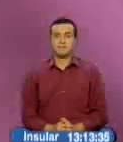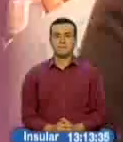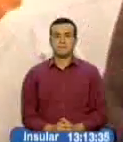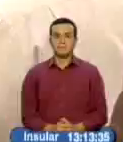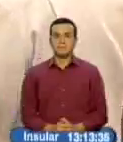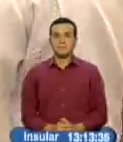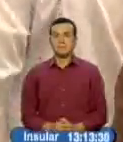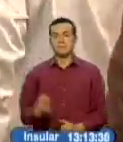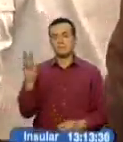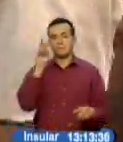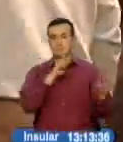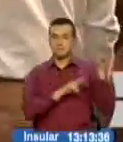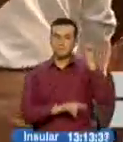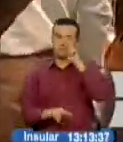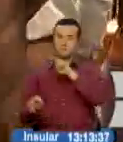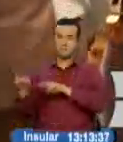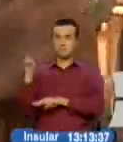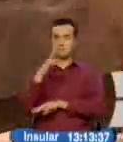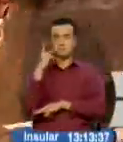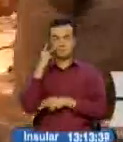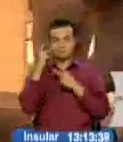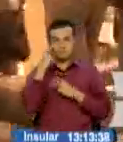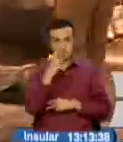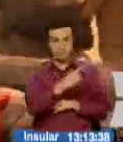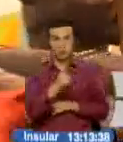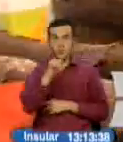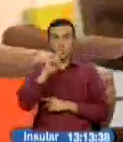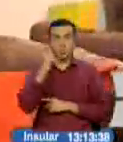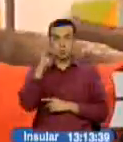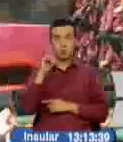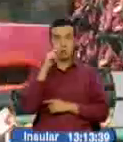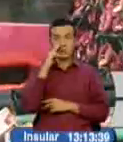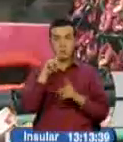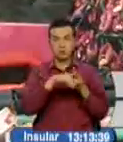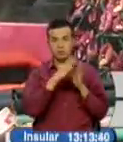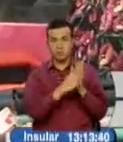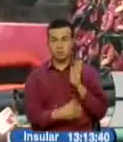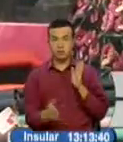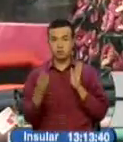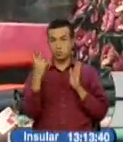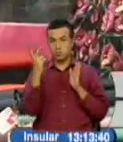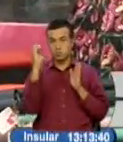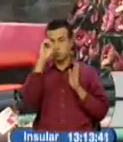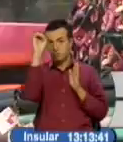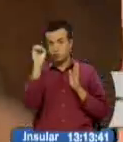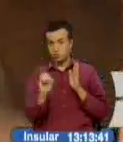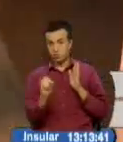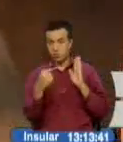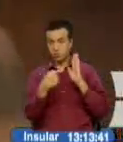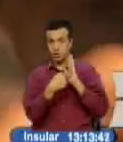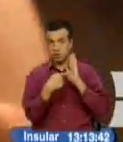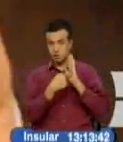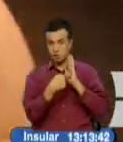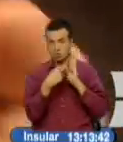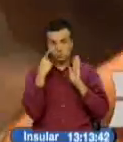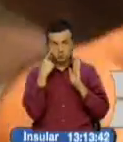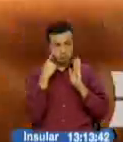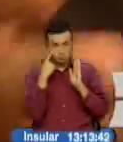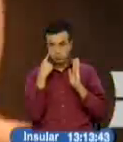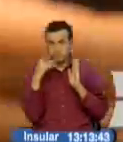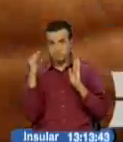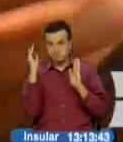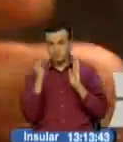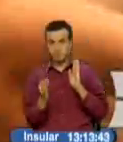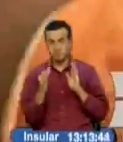Con un recorrido por varios locales, se constató que este 1 de junio se inicia con el cobro de los 12 puntos porcentuales del impuesto al valor